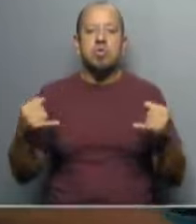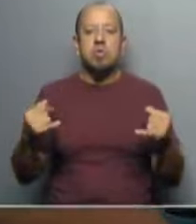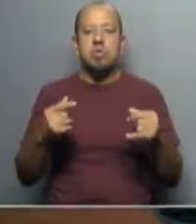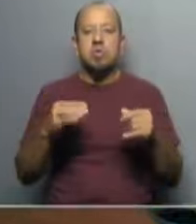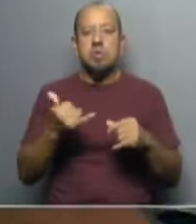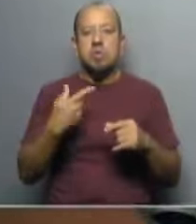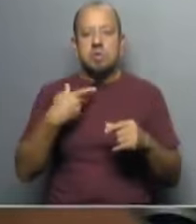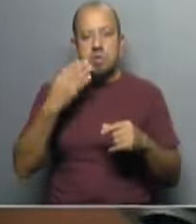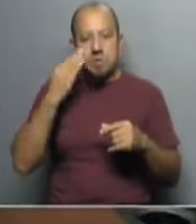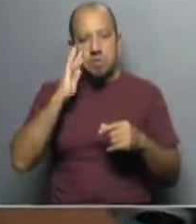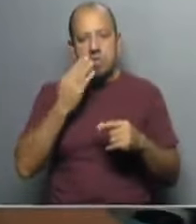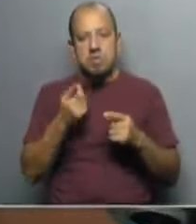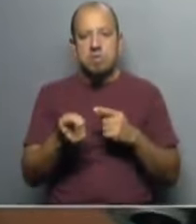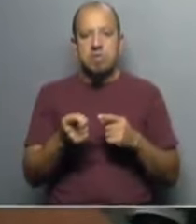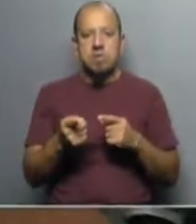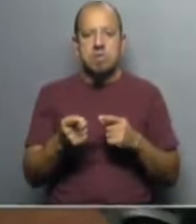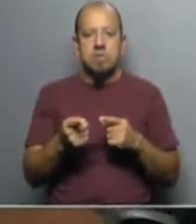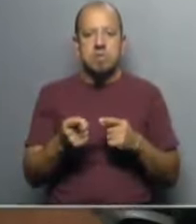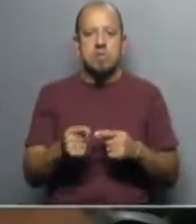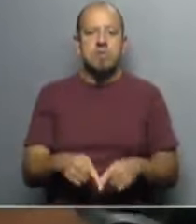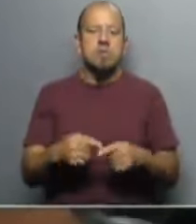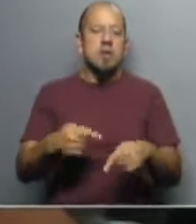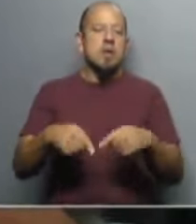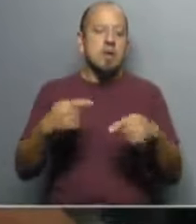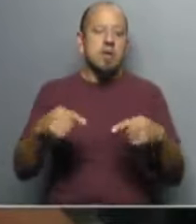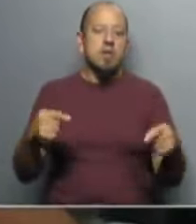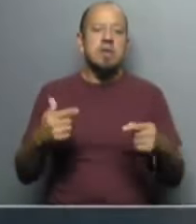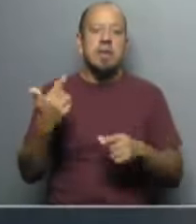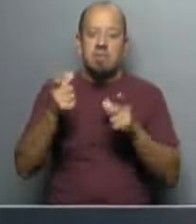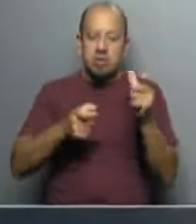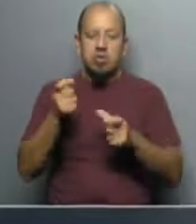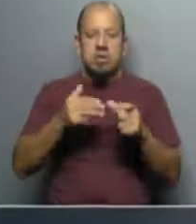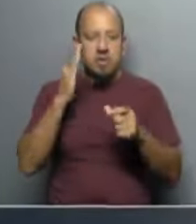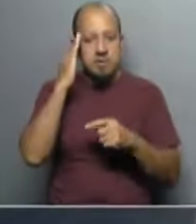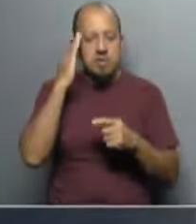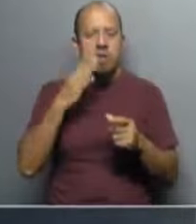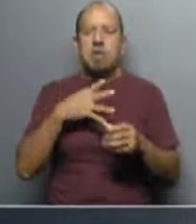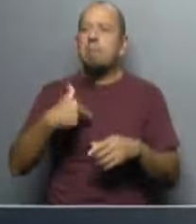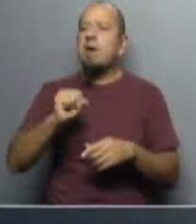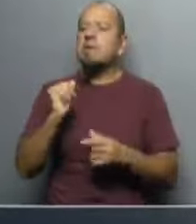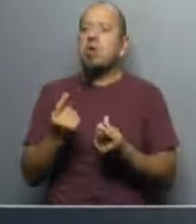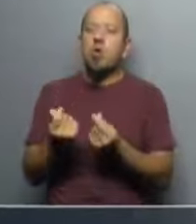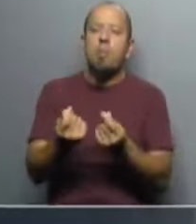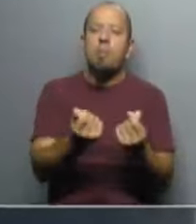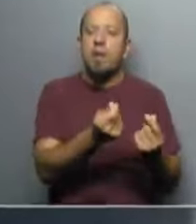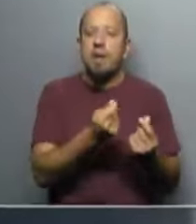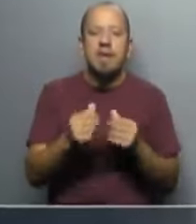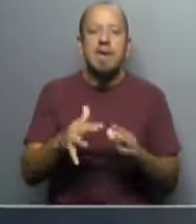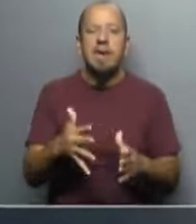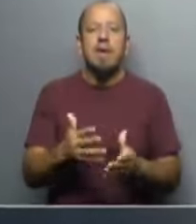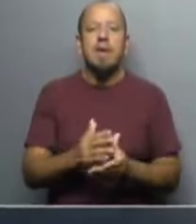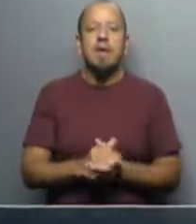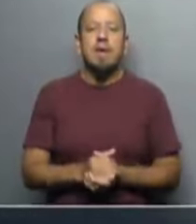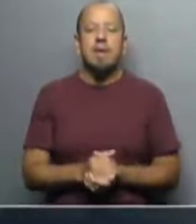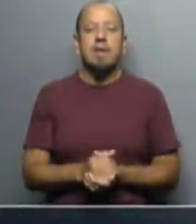reconocida. En cuanto a la mercadería, ya lo conoce la gente. ¿Qué es lo que más llevan? ¿Qué es lo que más pide la